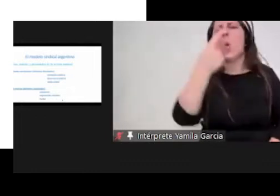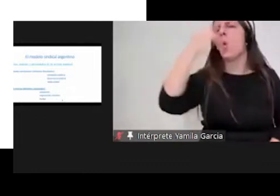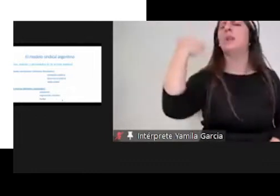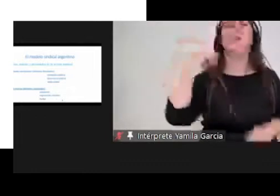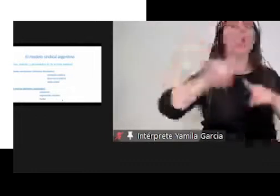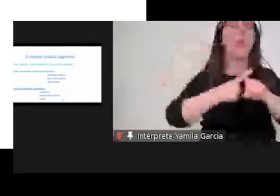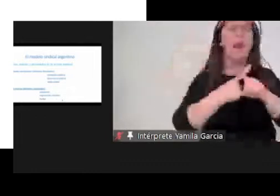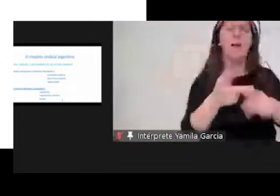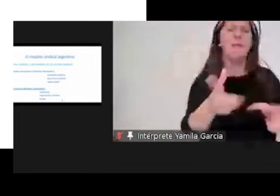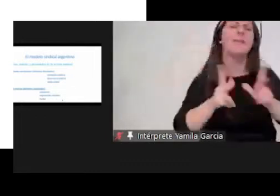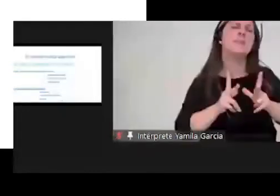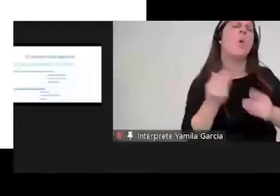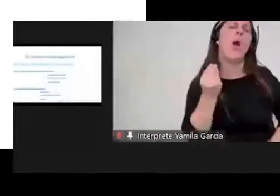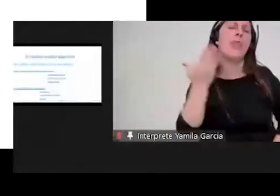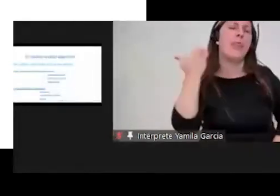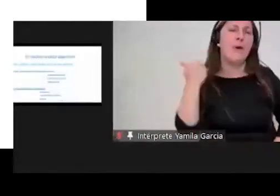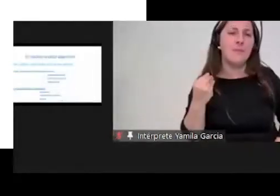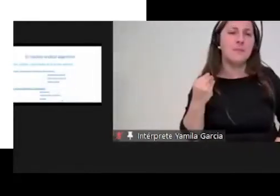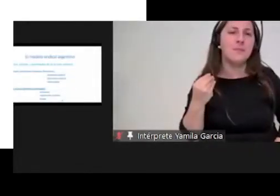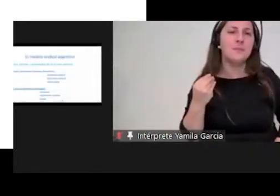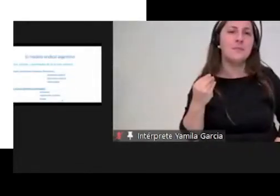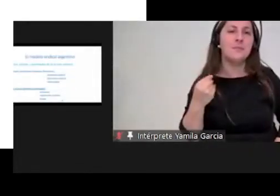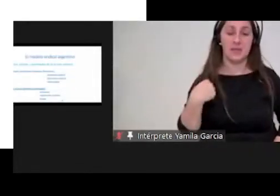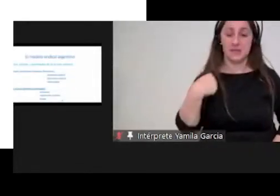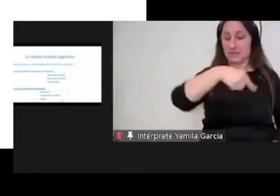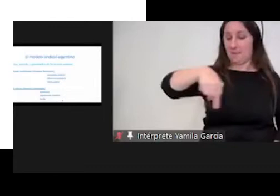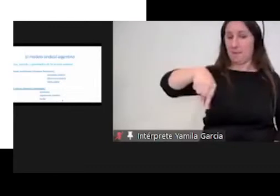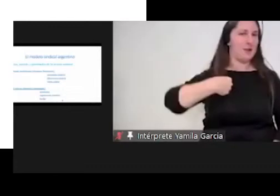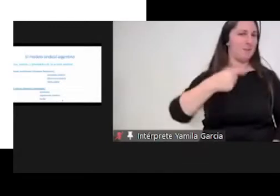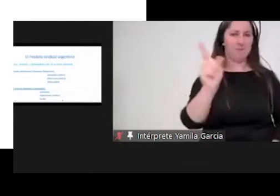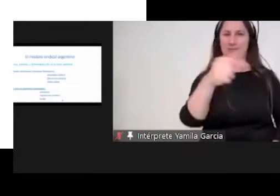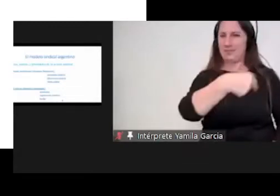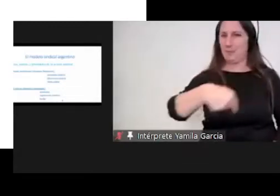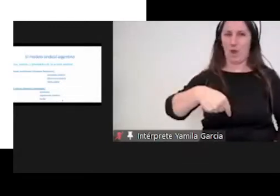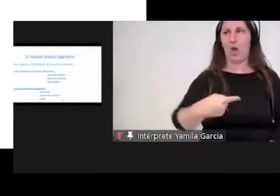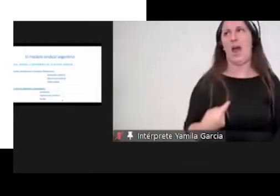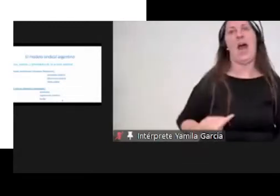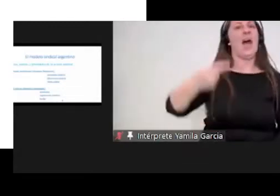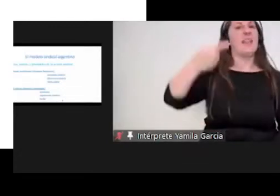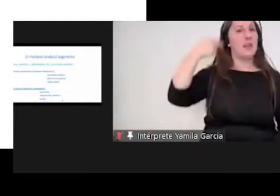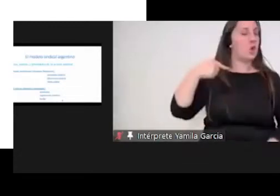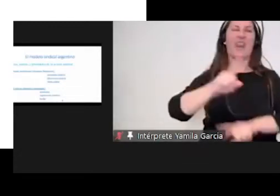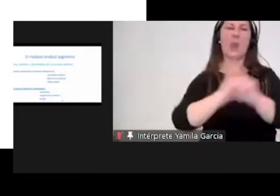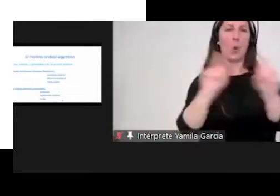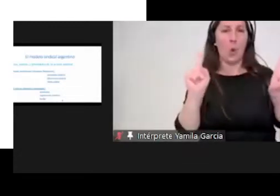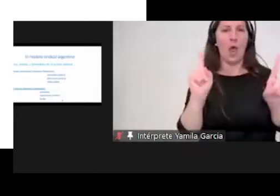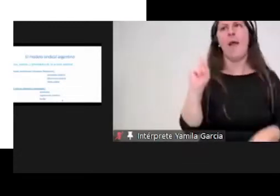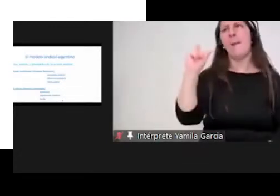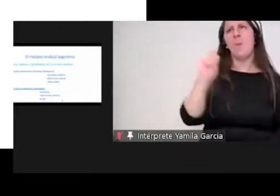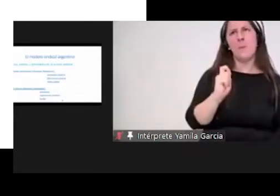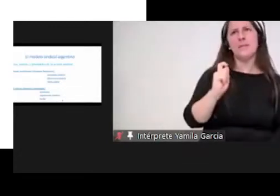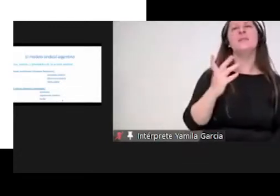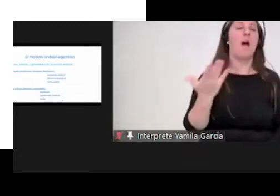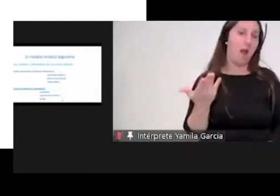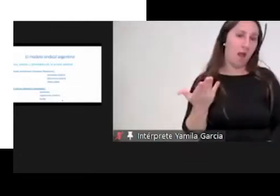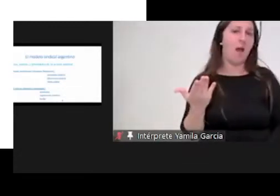huelga que escuchaste esta semana. No, esta semana ninguna, la semana anterior. Ninguna, el mes. Bueno, entonces,